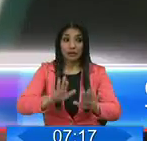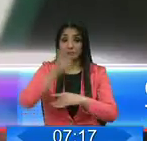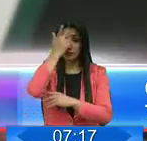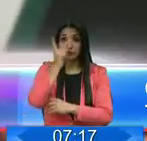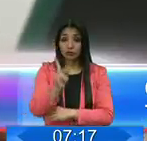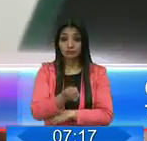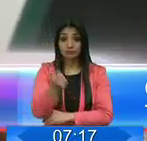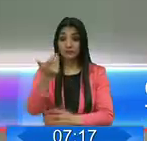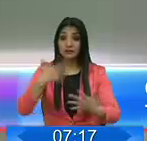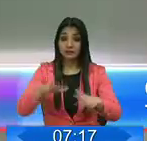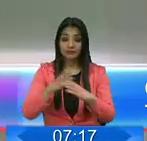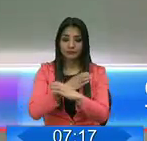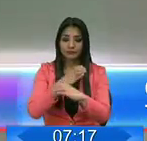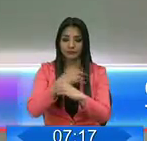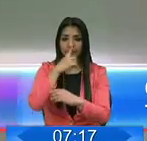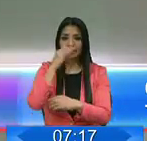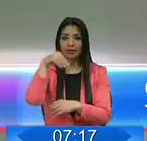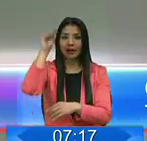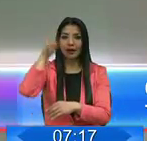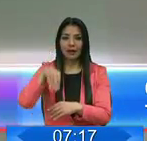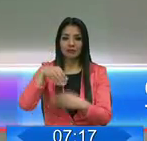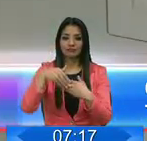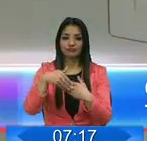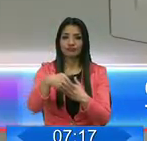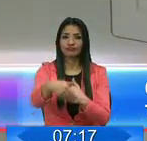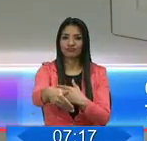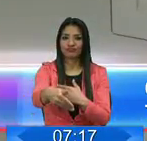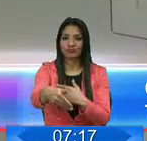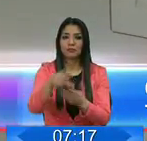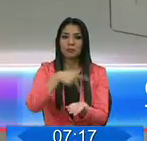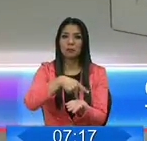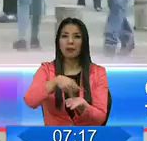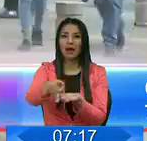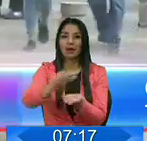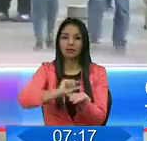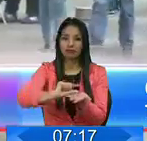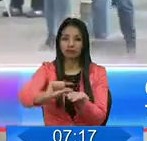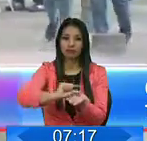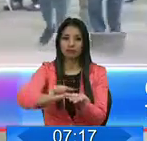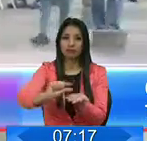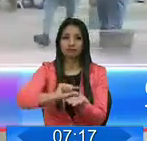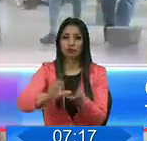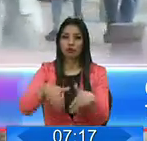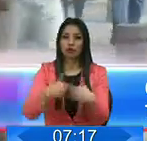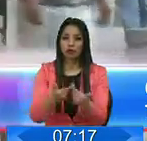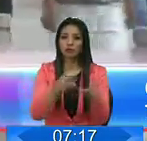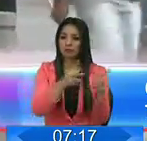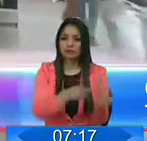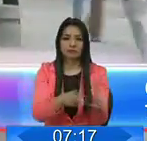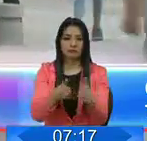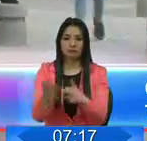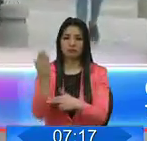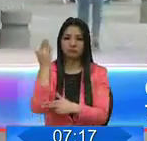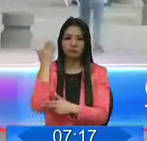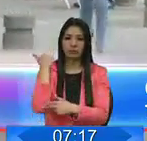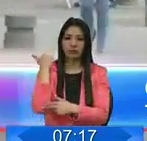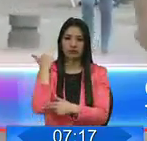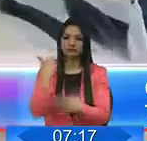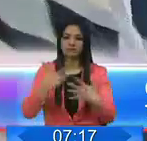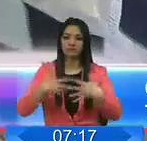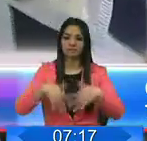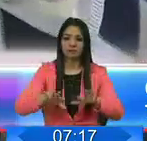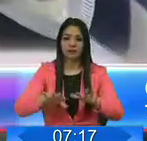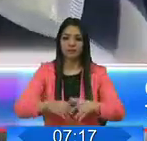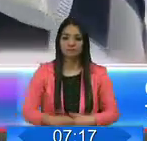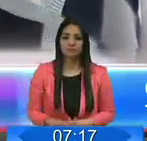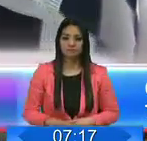el cálculo de los intereses para el periodo de gracia en el pago de tarjetas de crédito se realizará en los mismos términos con que se efectuaba antes